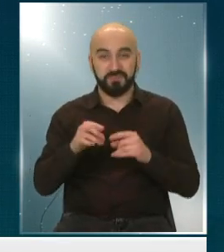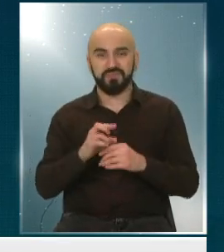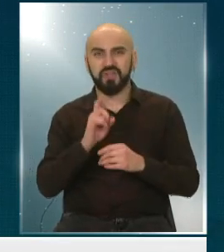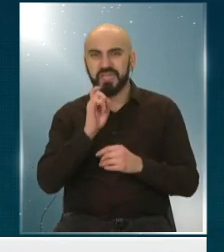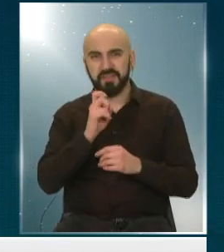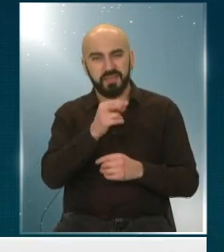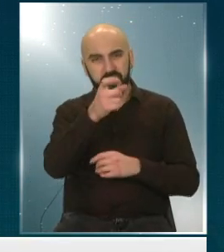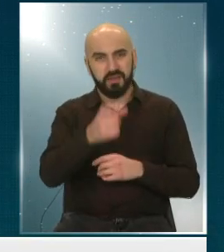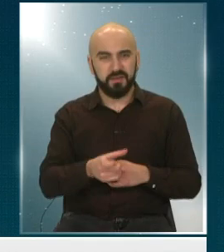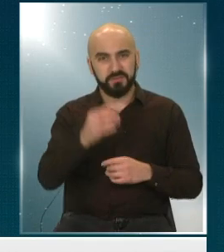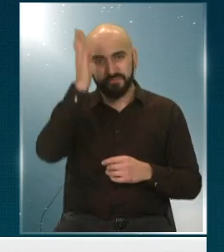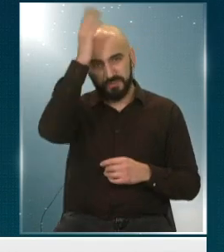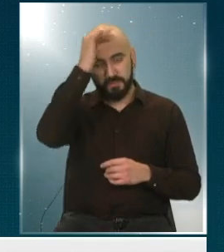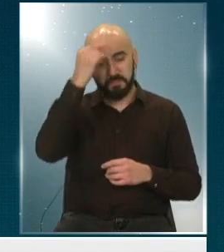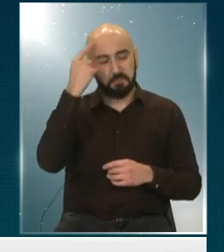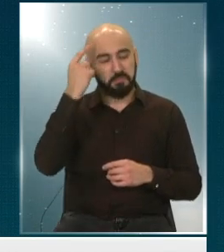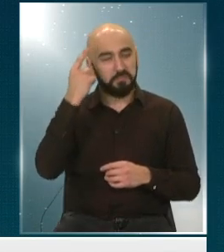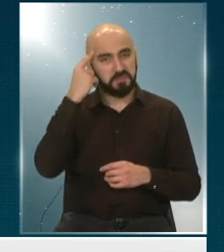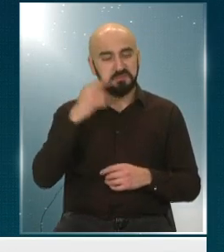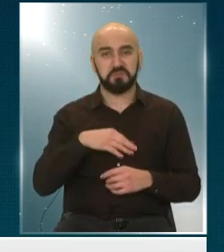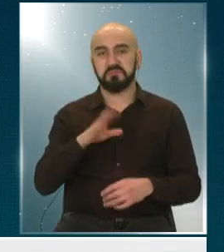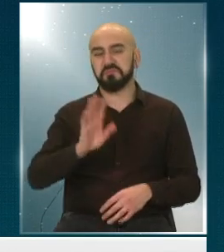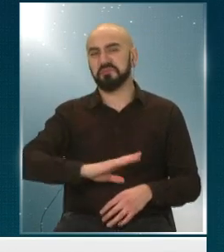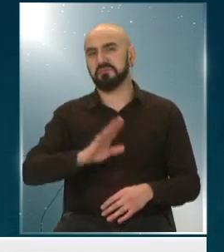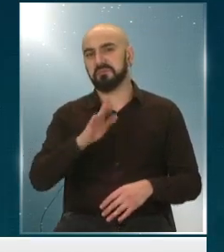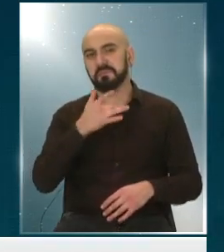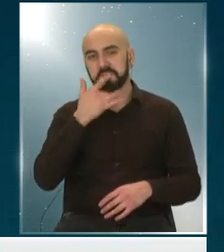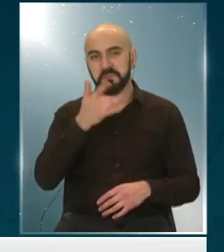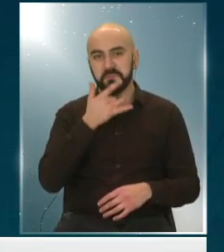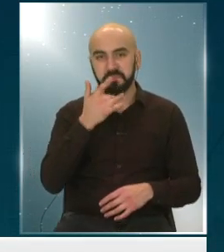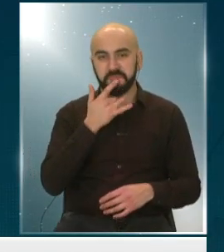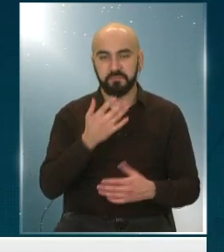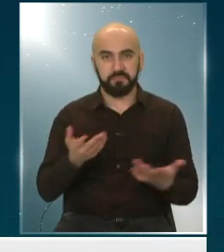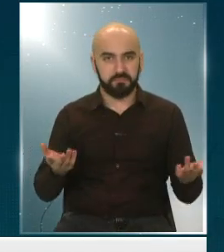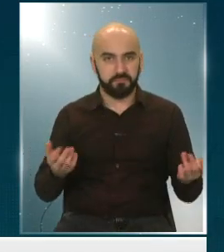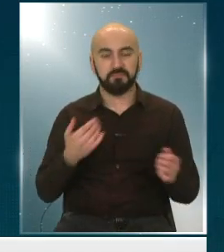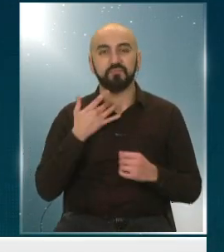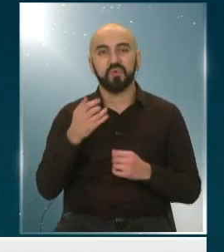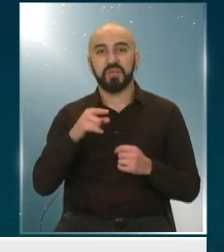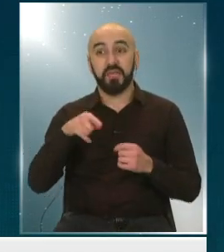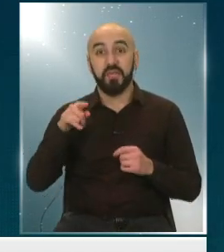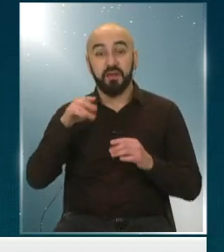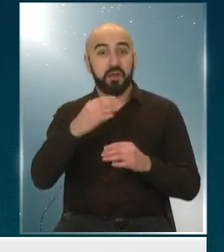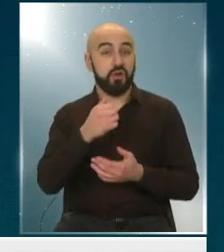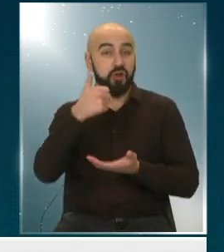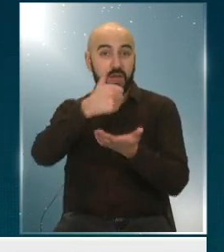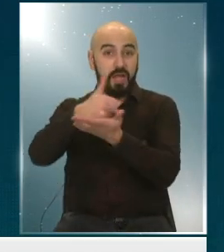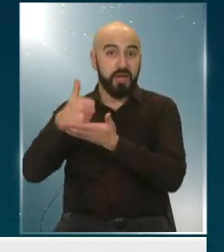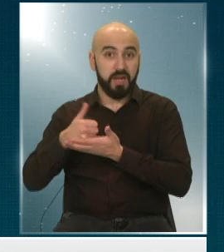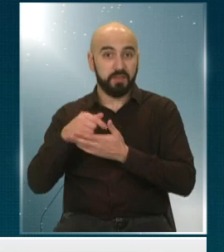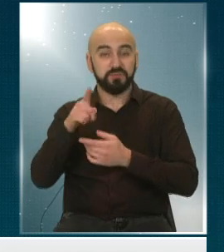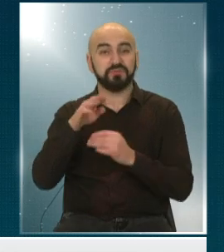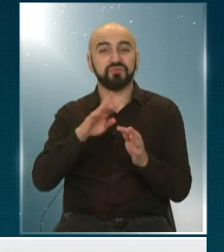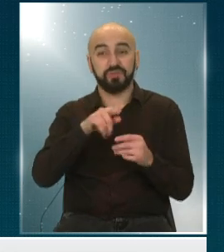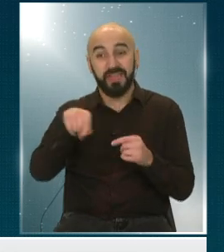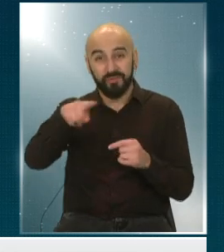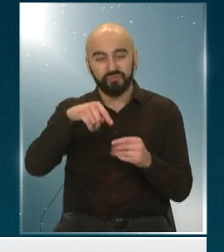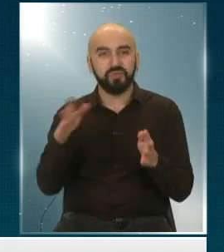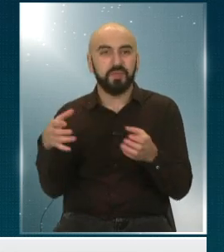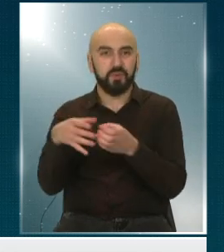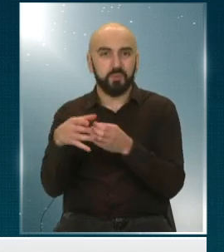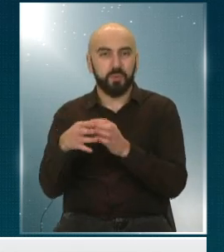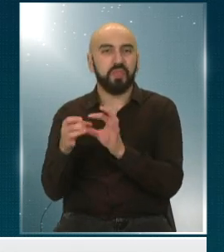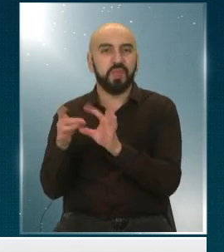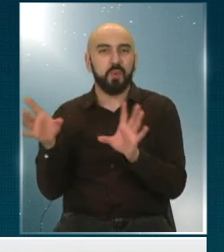Trump, de haber minimizado en un comienzo esta crisis porque los gobernadores de los estados más afectados son demócratas. Bueno,